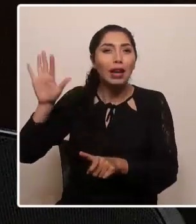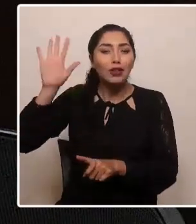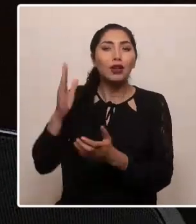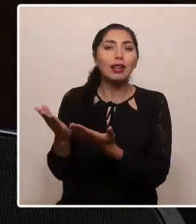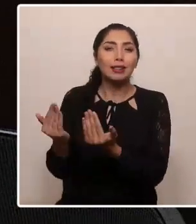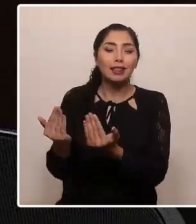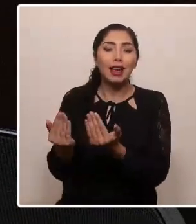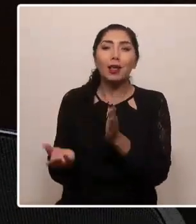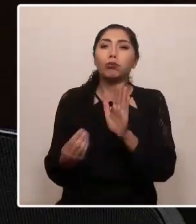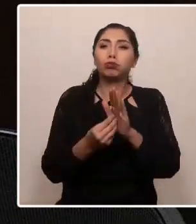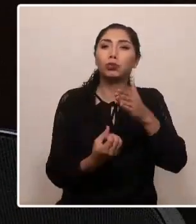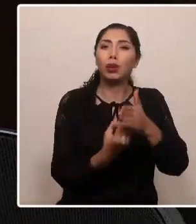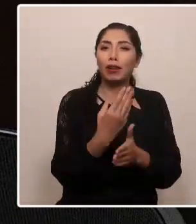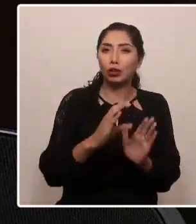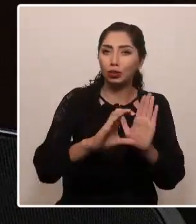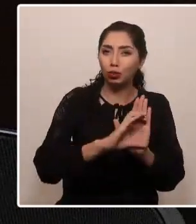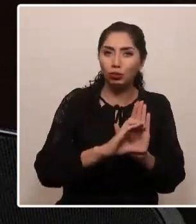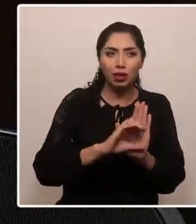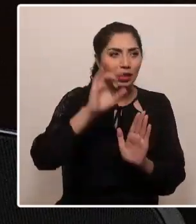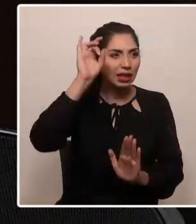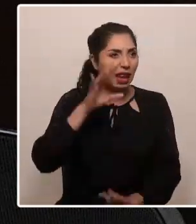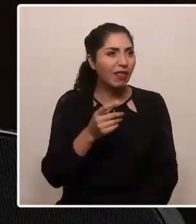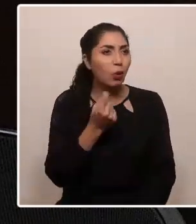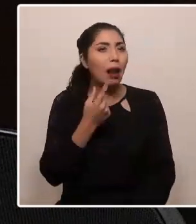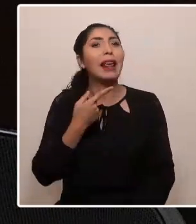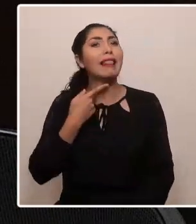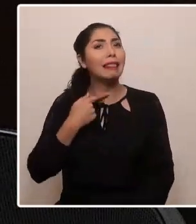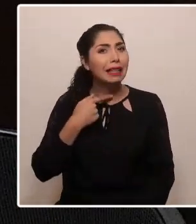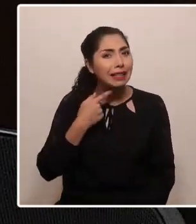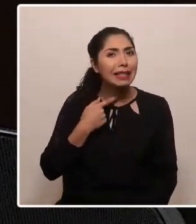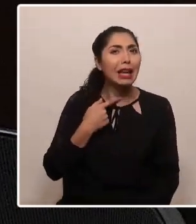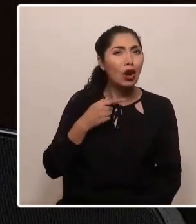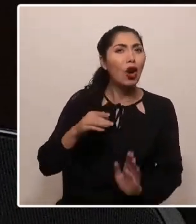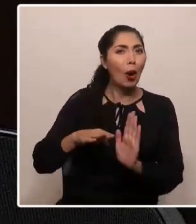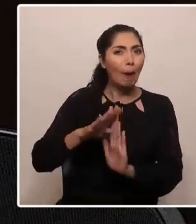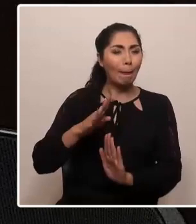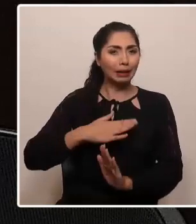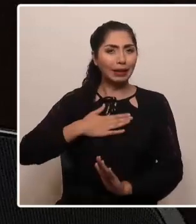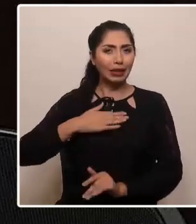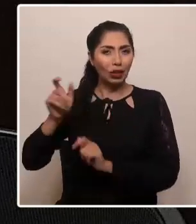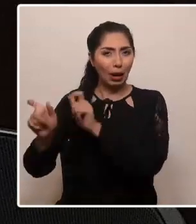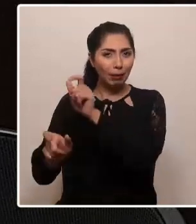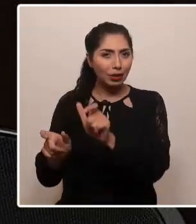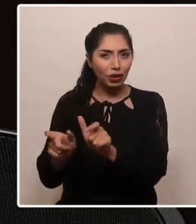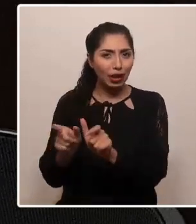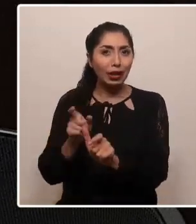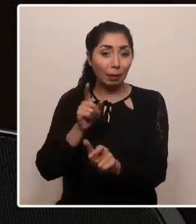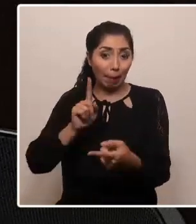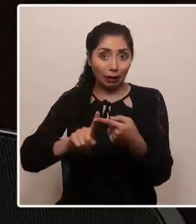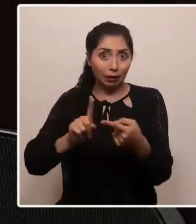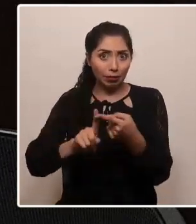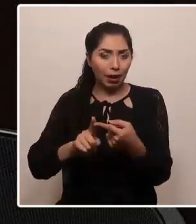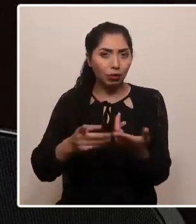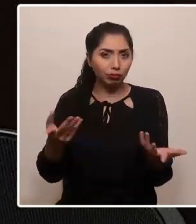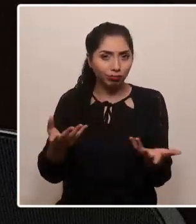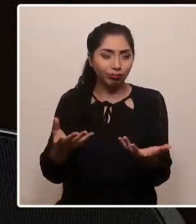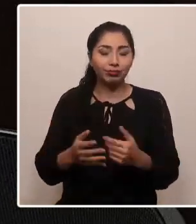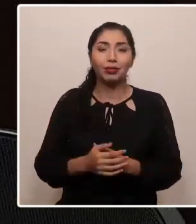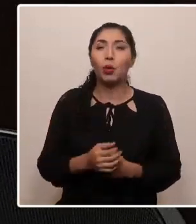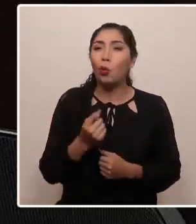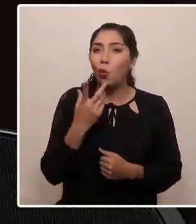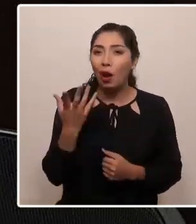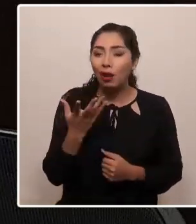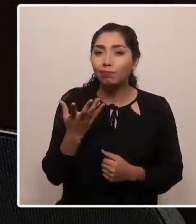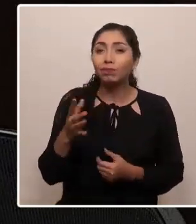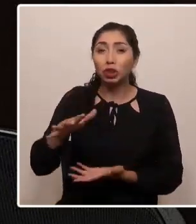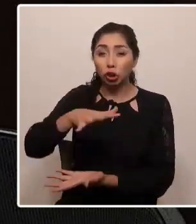saben cuáles fueron los deseos más sentidos en las personas que participaron del buzón constituyente? Como podrán imaginar, en una zona